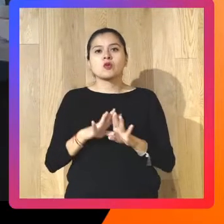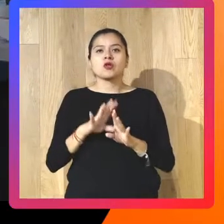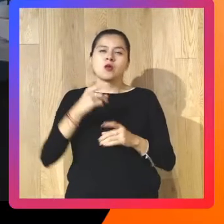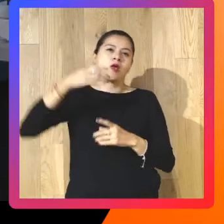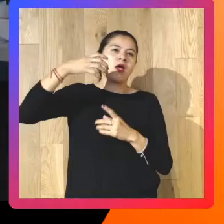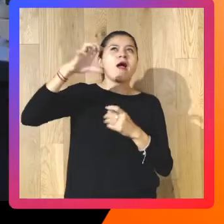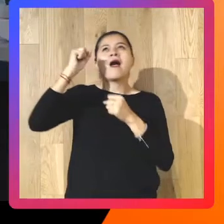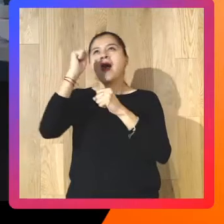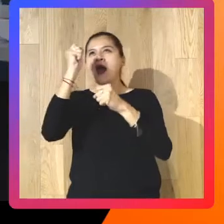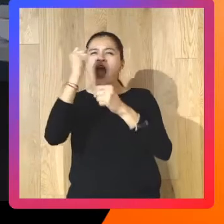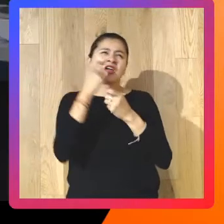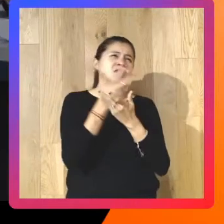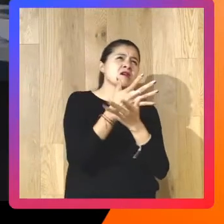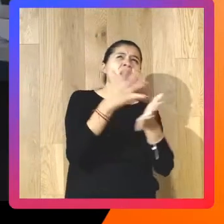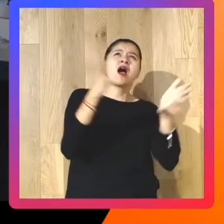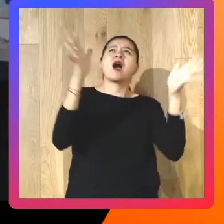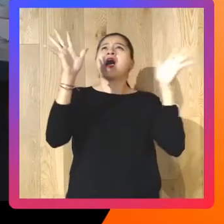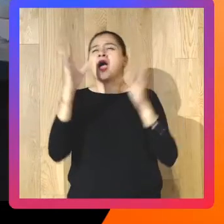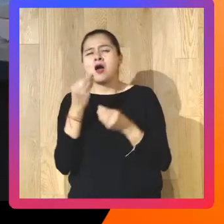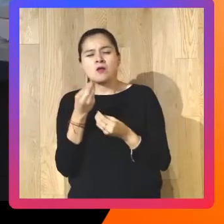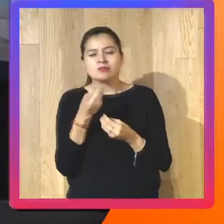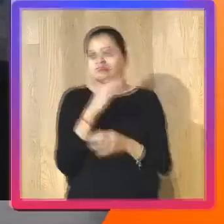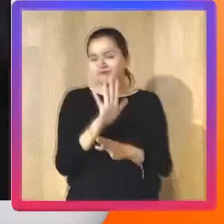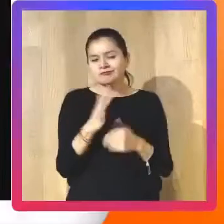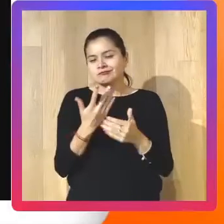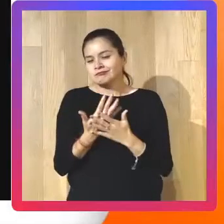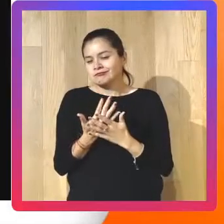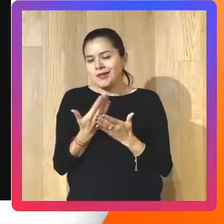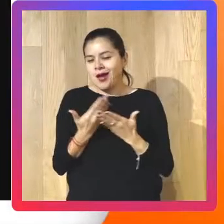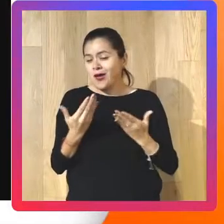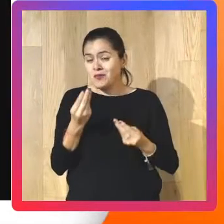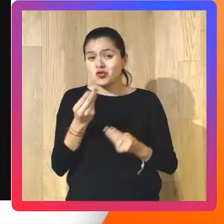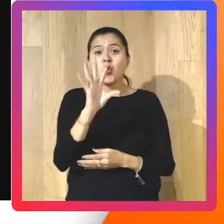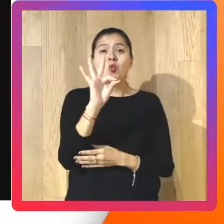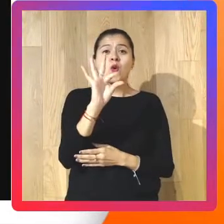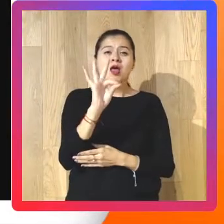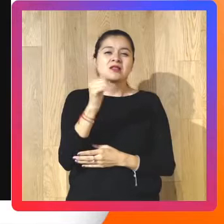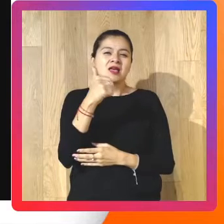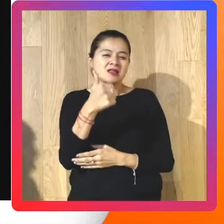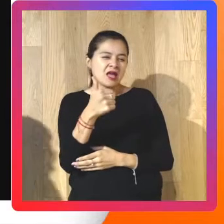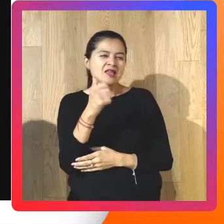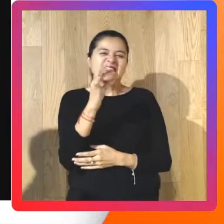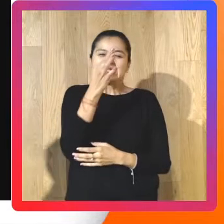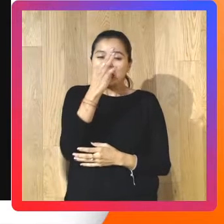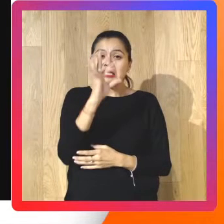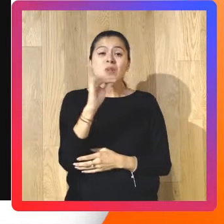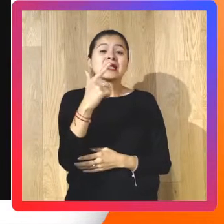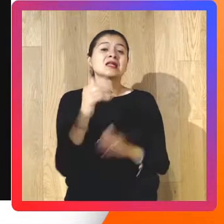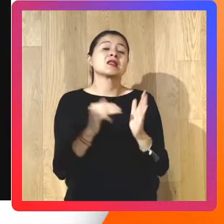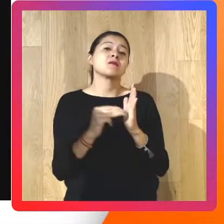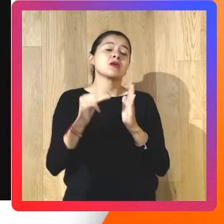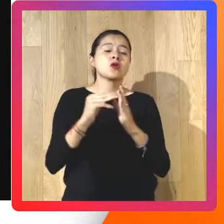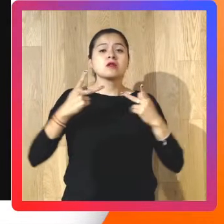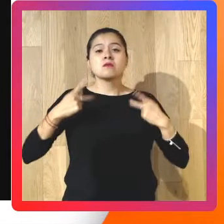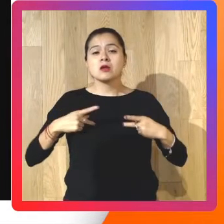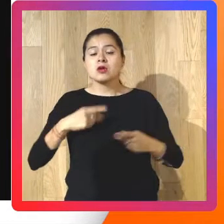me pones la siguiente, porque todavía tenemos a 46, casi 47 millones de mexicanas